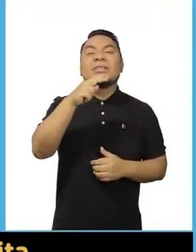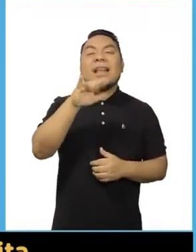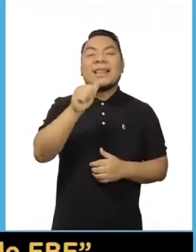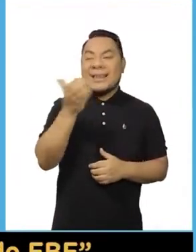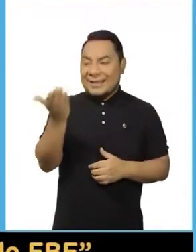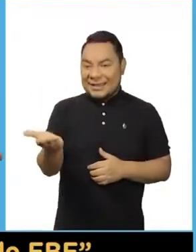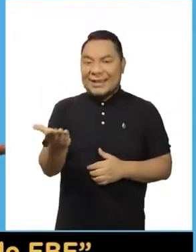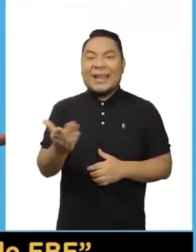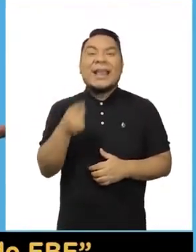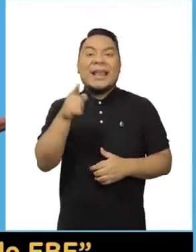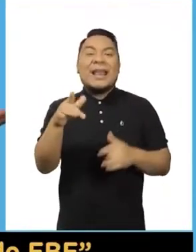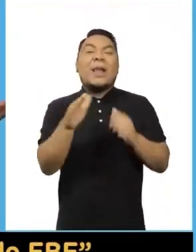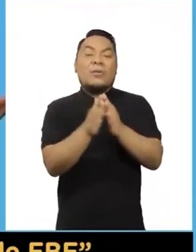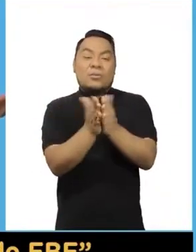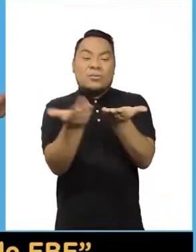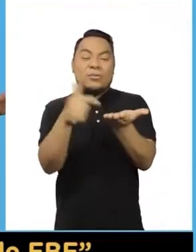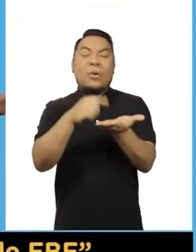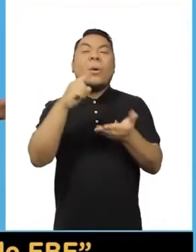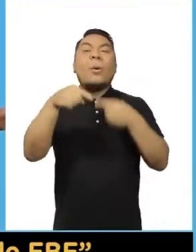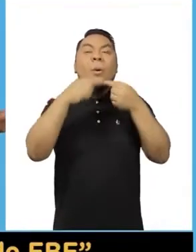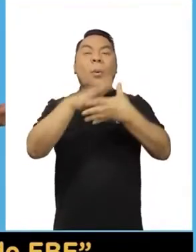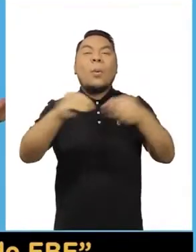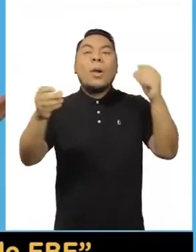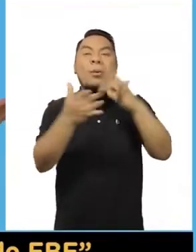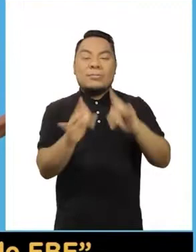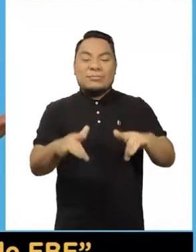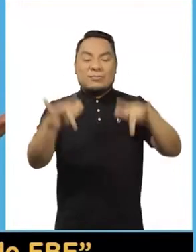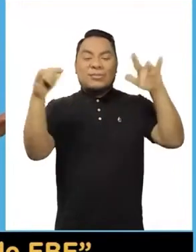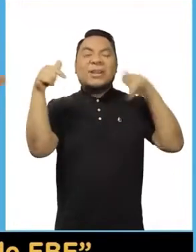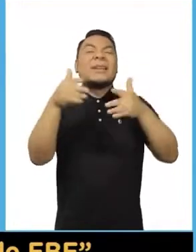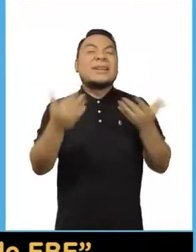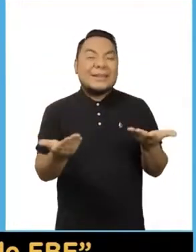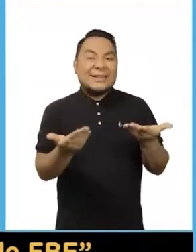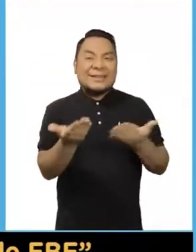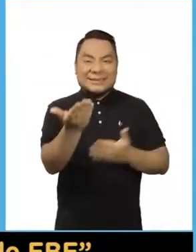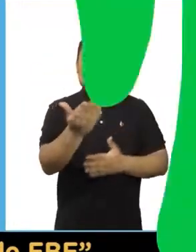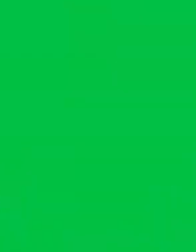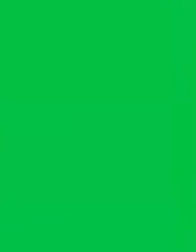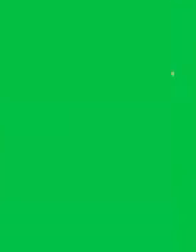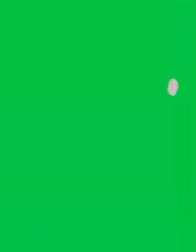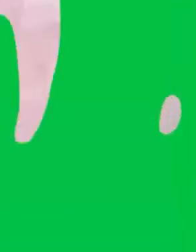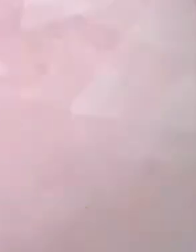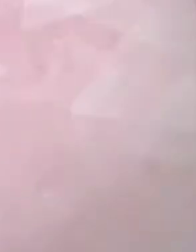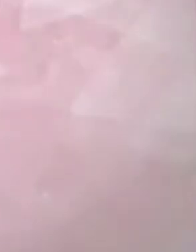Luchita. Abramos el libro de cuentos mágicos de Eve.